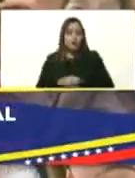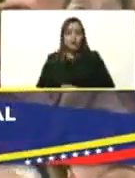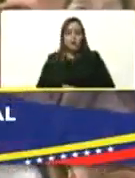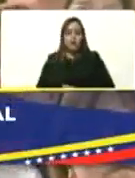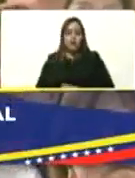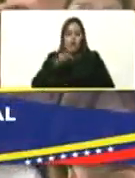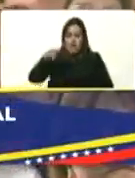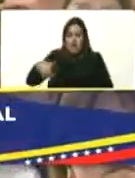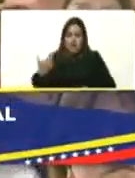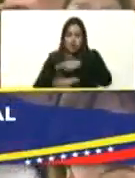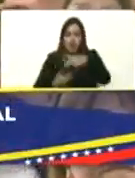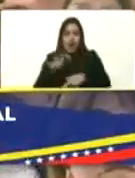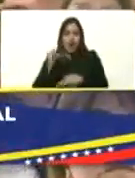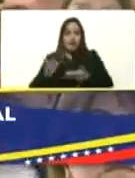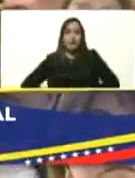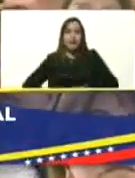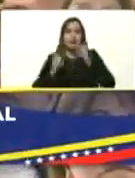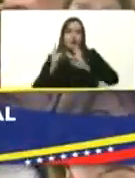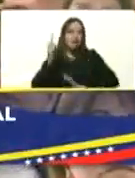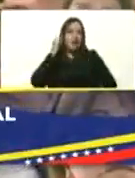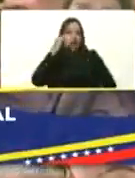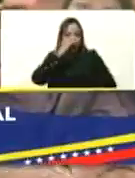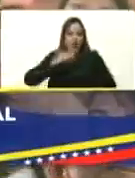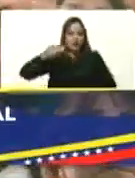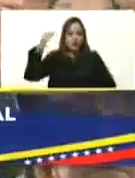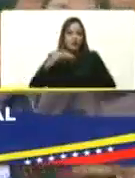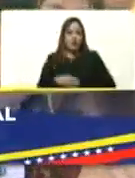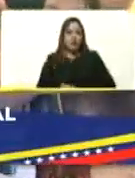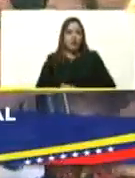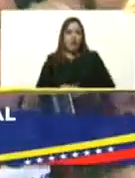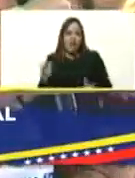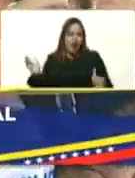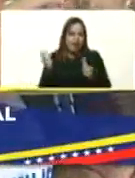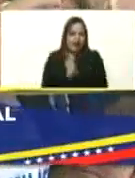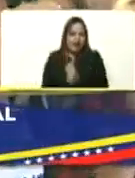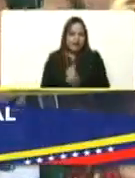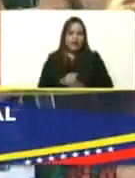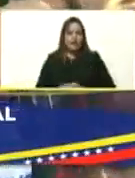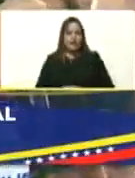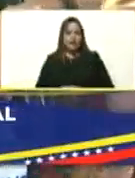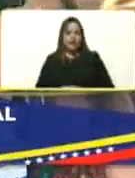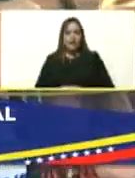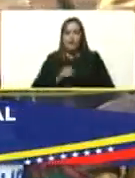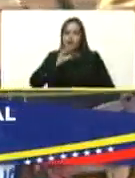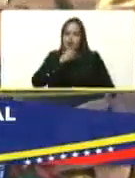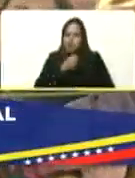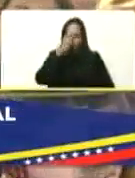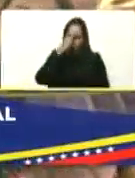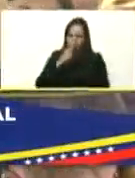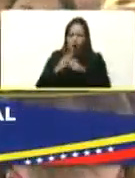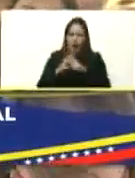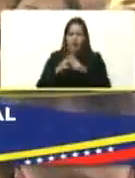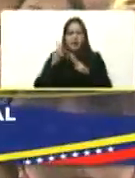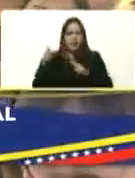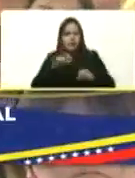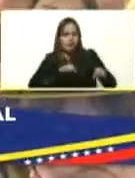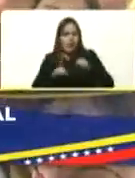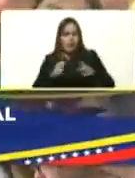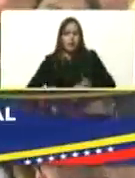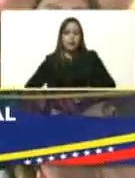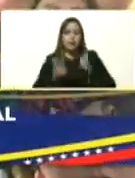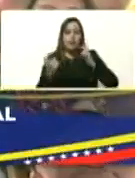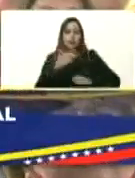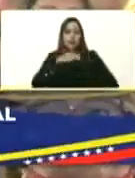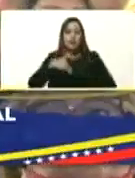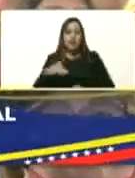esta revolución le ha permitido que a la mujer adulta mayor alcance un envejecimiento digno y activo que nos permita no